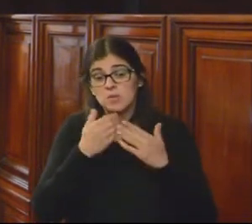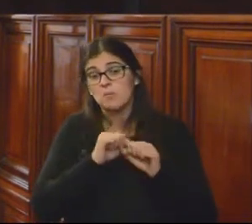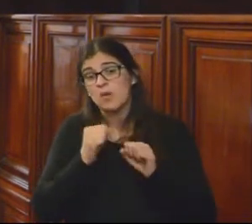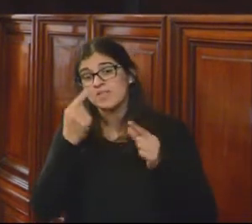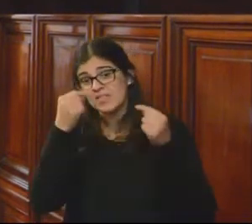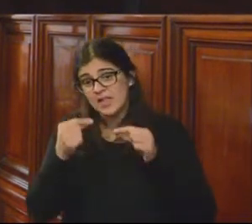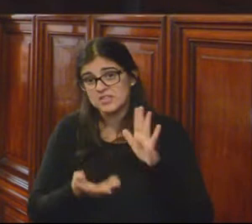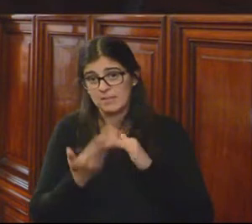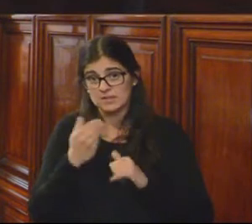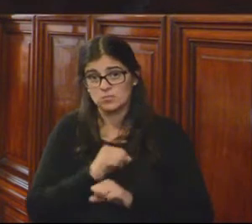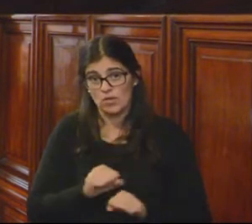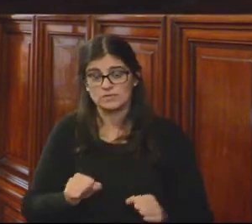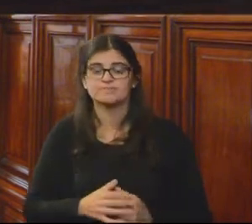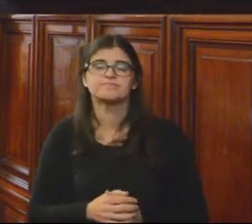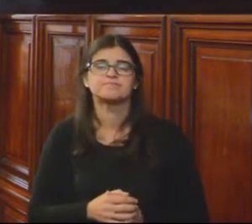detalles.